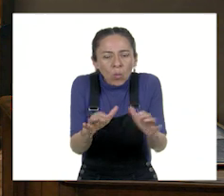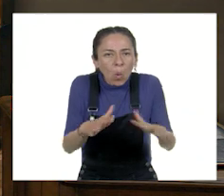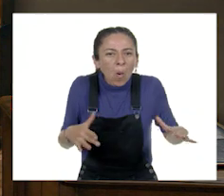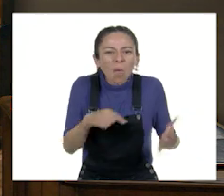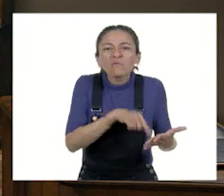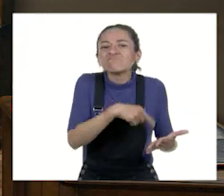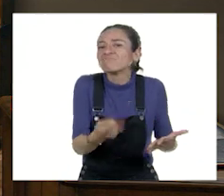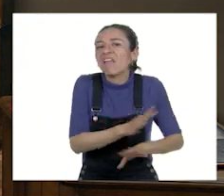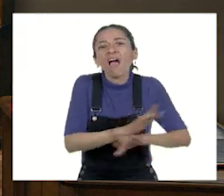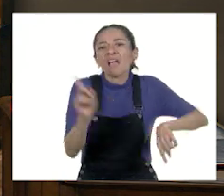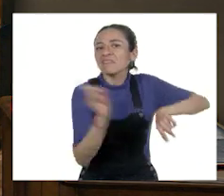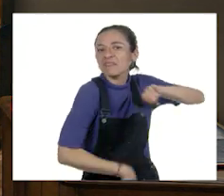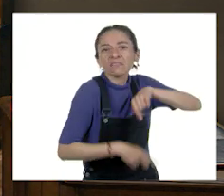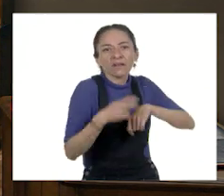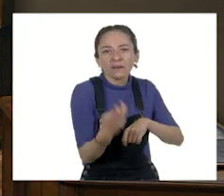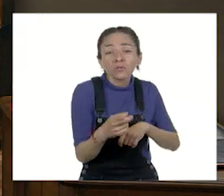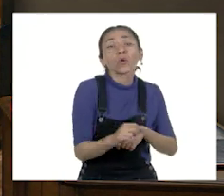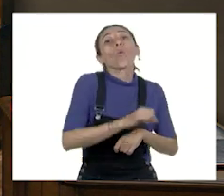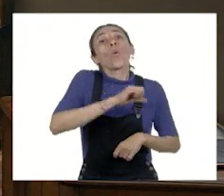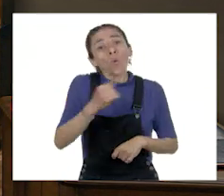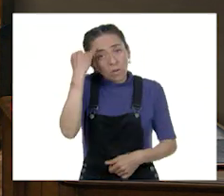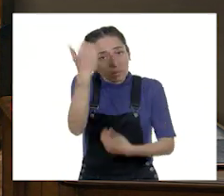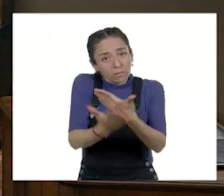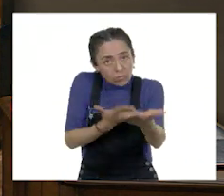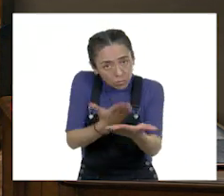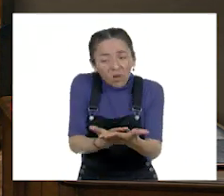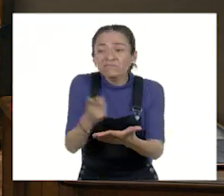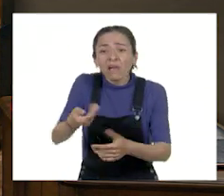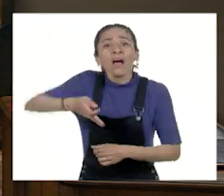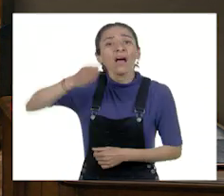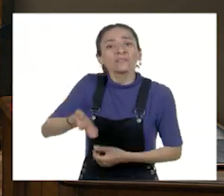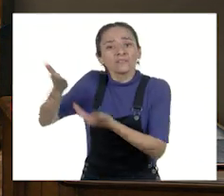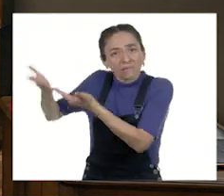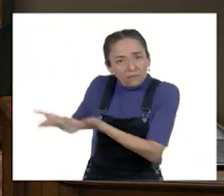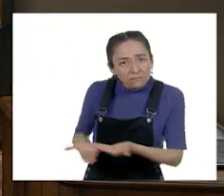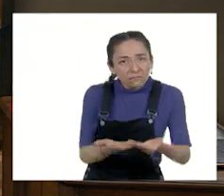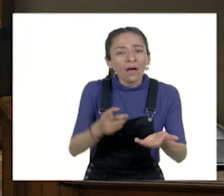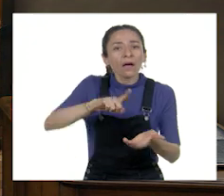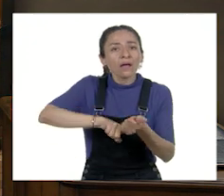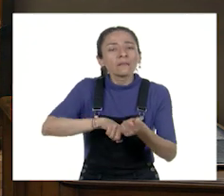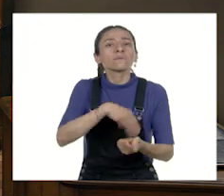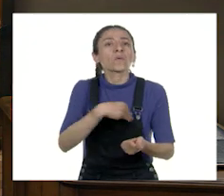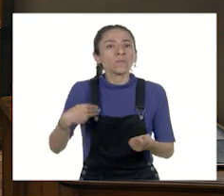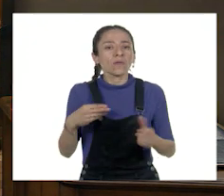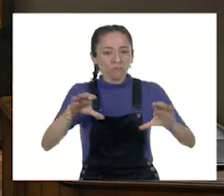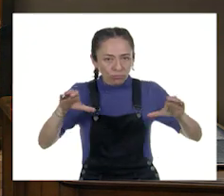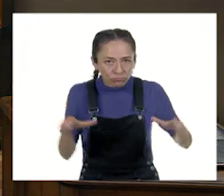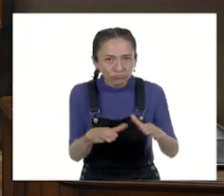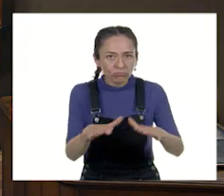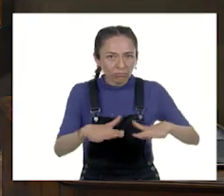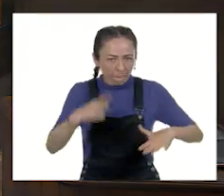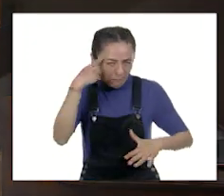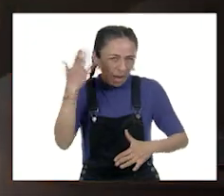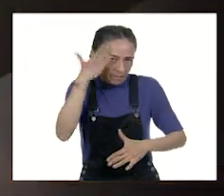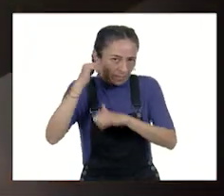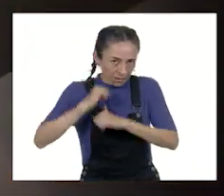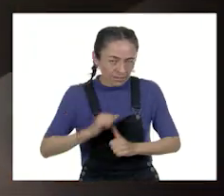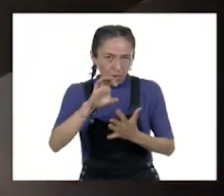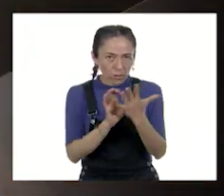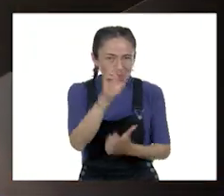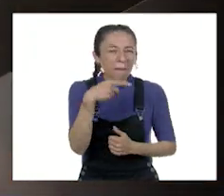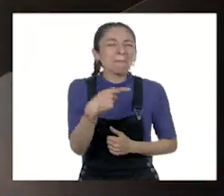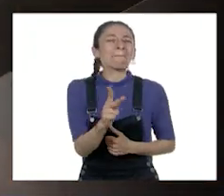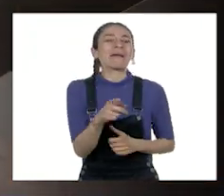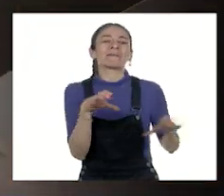dictamen donde lo acepta como miembro del Congreso Constituyente, pero deja la responsabilidad a la Cámara de violar la ley impuesta